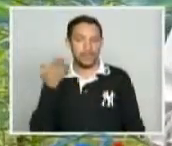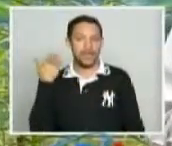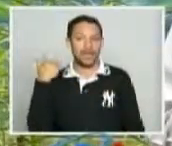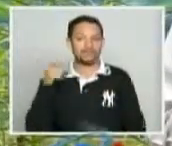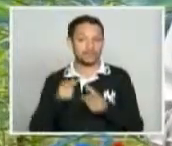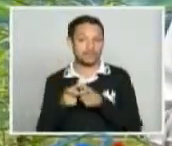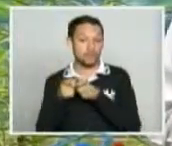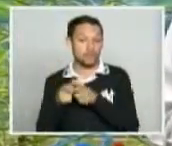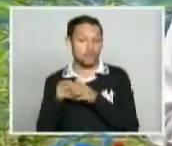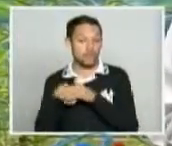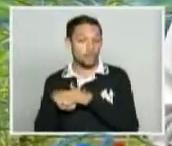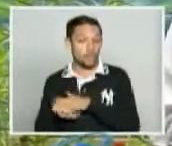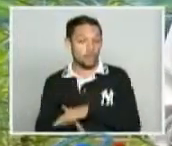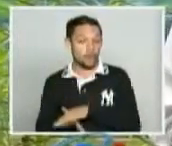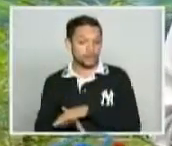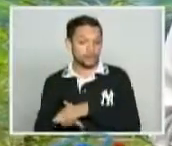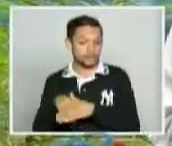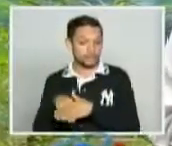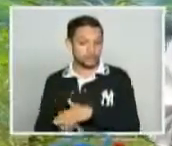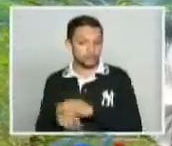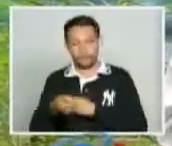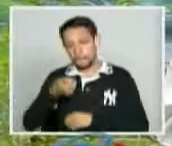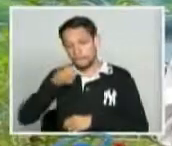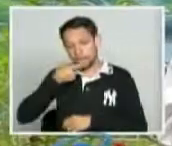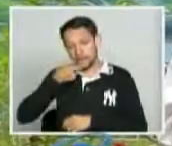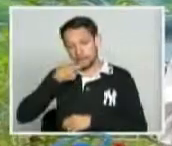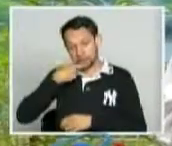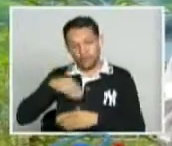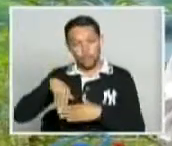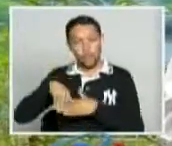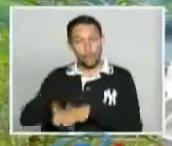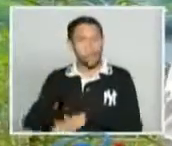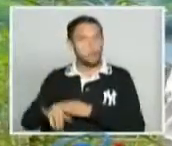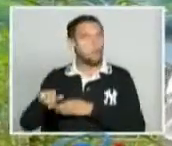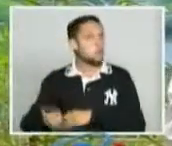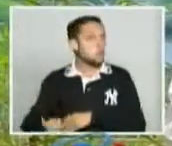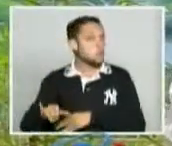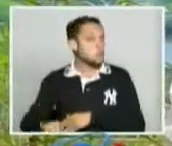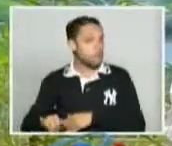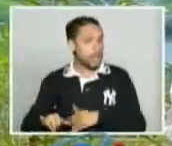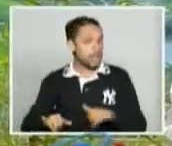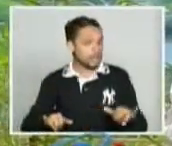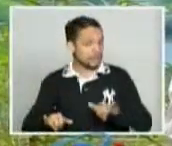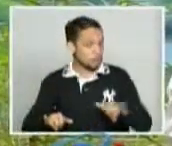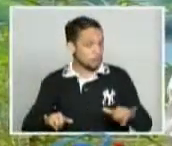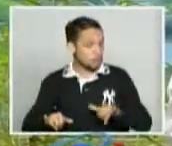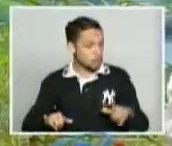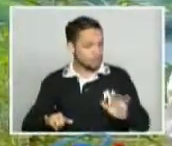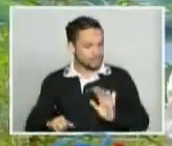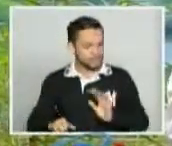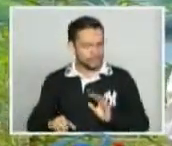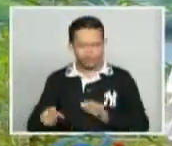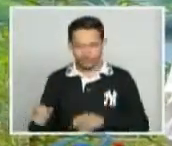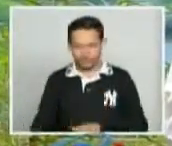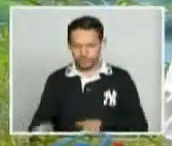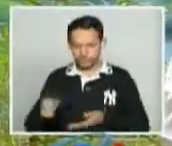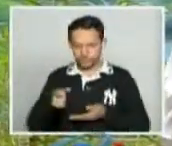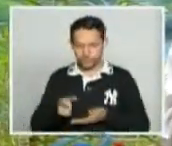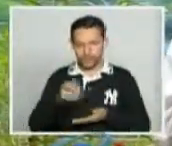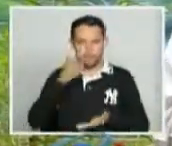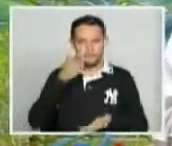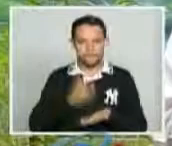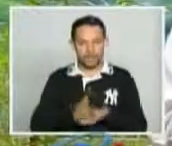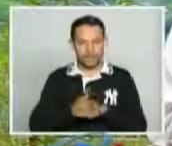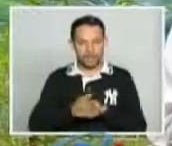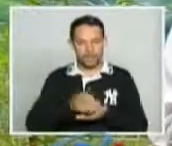de levotiroxina de 50 miligramos y como me mandaron 25, yo la aparto y